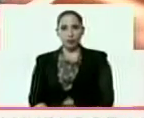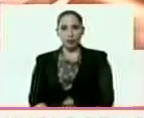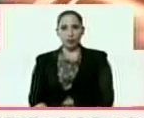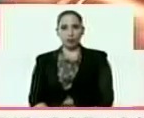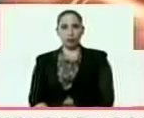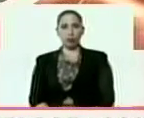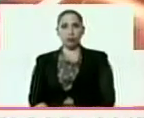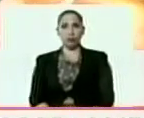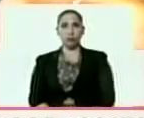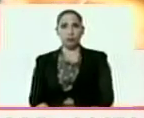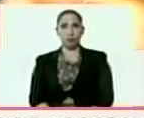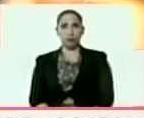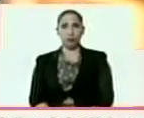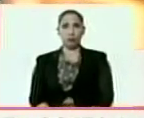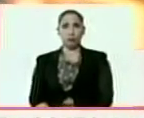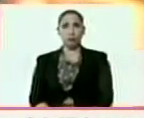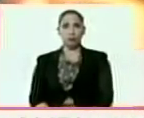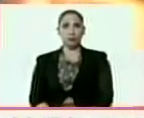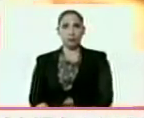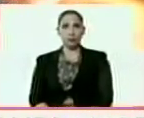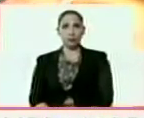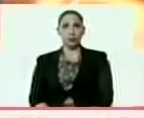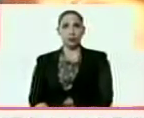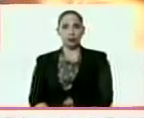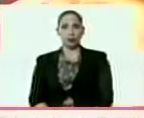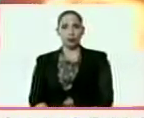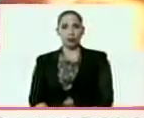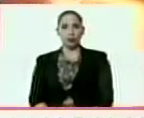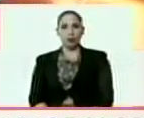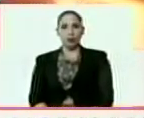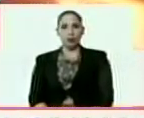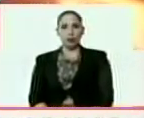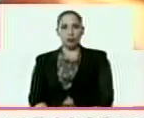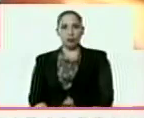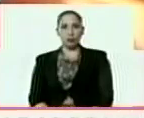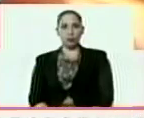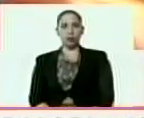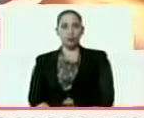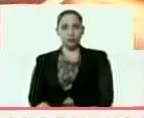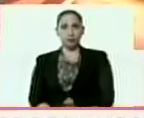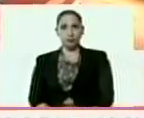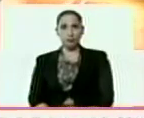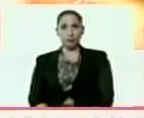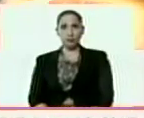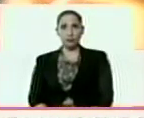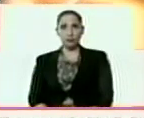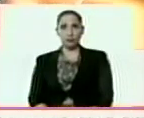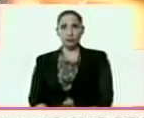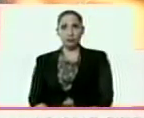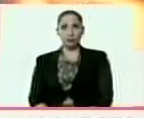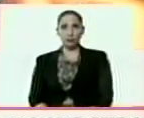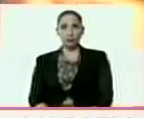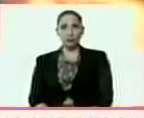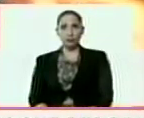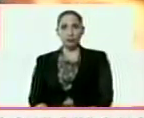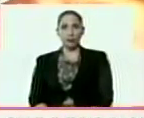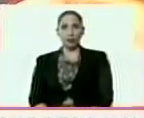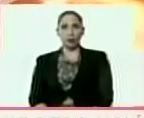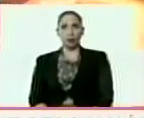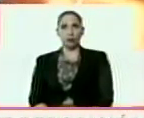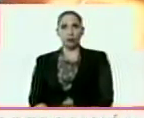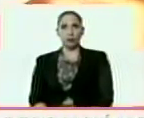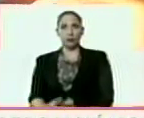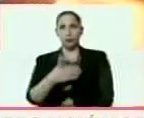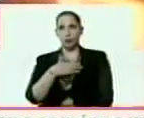en sectores de la política venezolana. Bueno, hay que curarlo. Esos sectores hay que curarlos en Venezuela. Nosotros no podemos llegar a los niveles